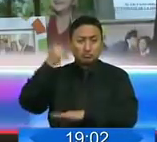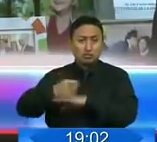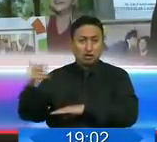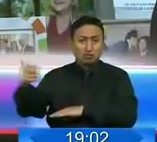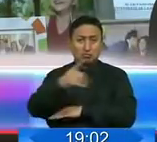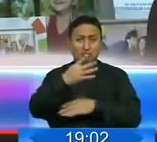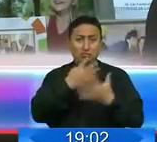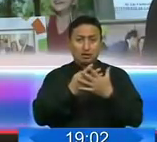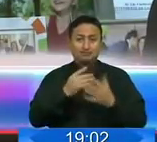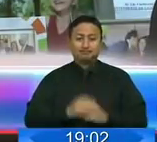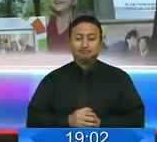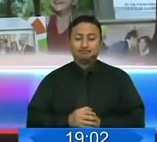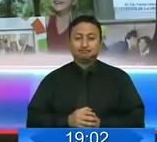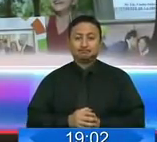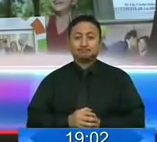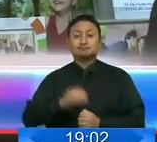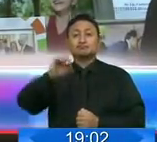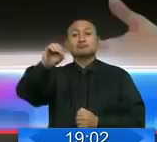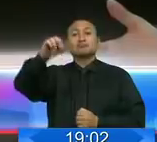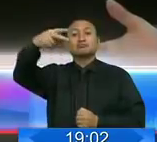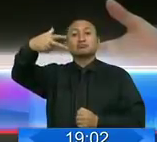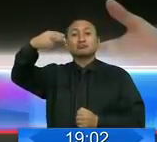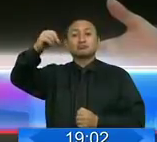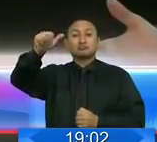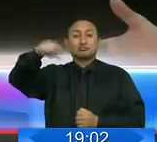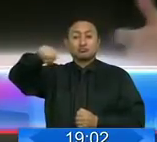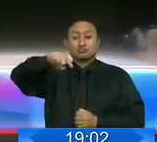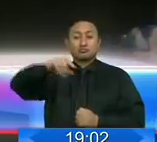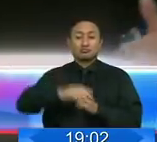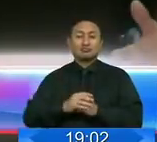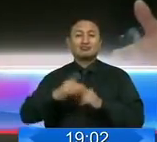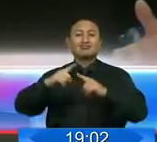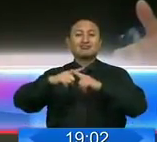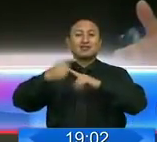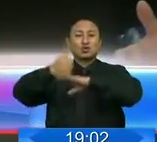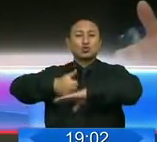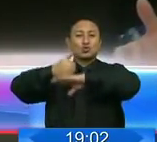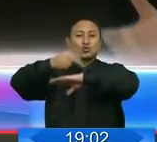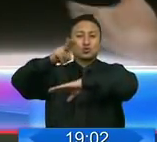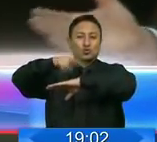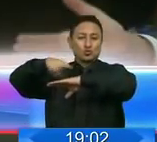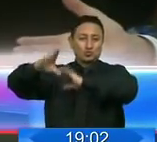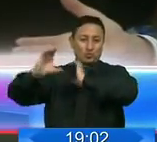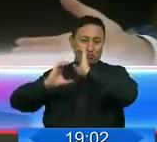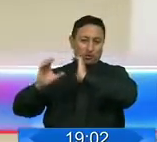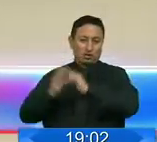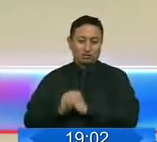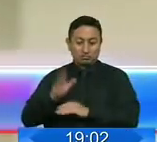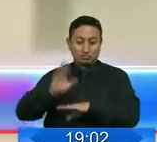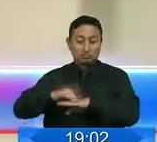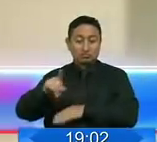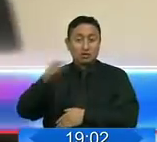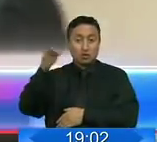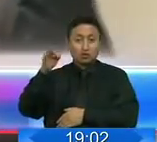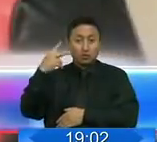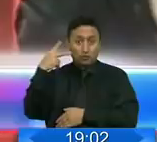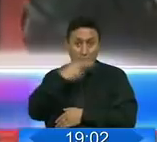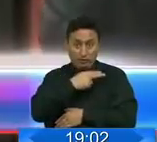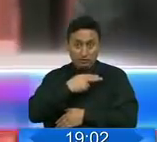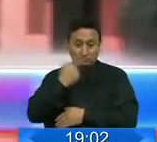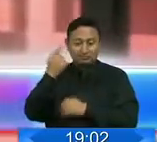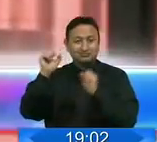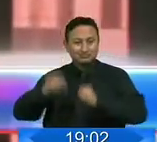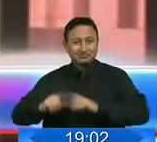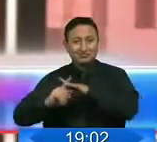ex superintendente de comunicación, acusado de falsedad ideológica y de falsificar documentos públicos, también escapó del país. Su destino